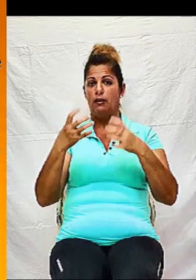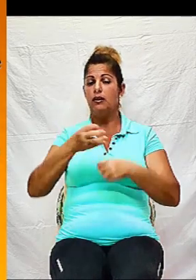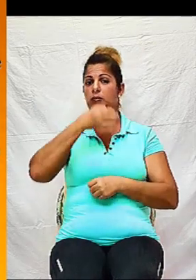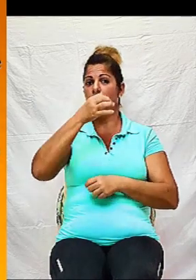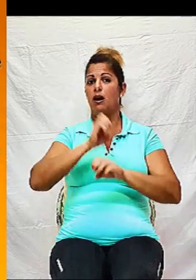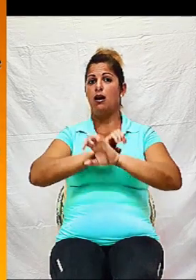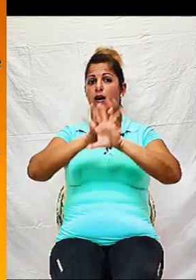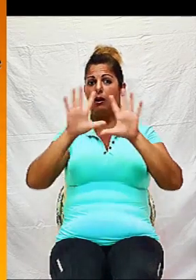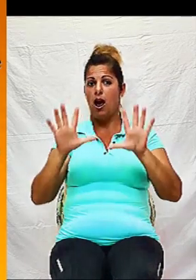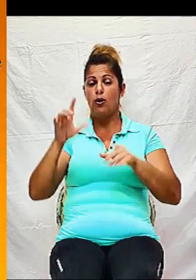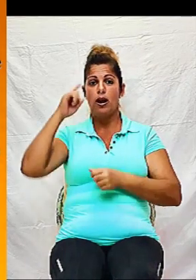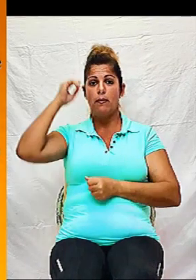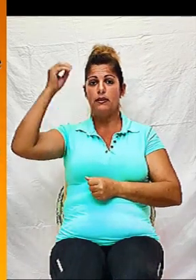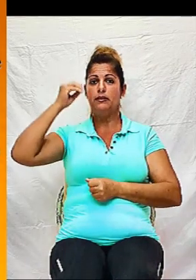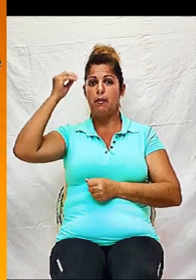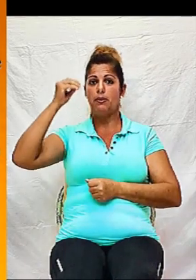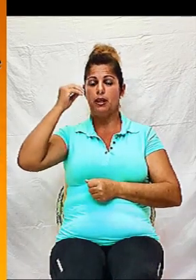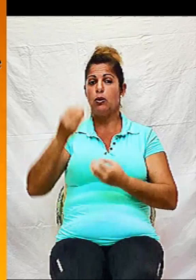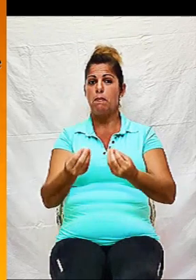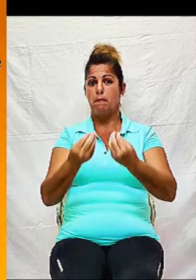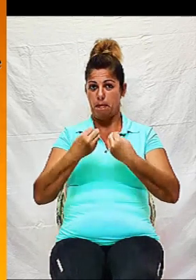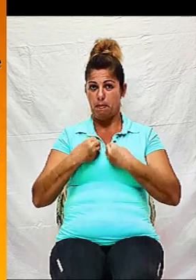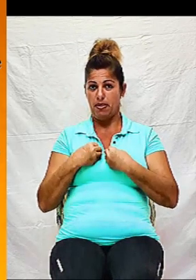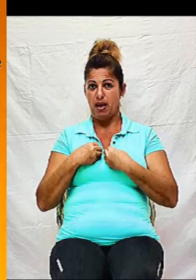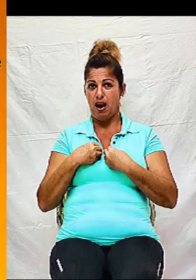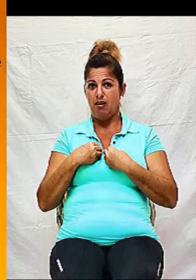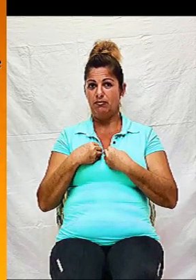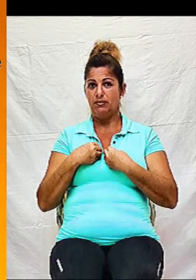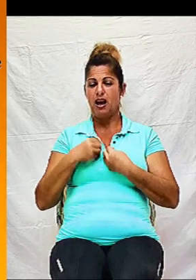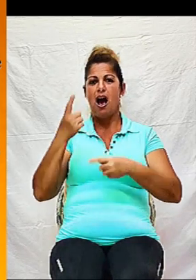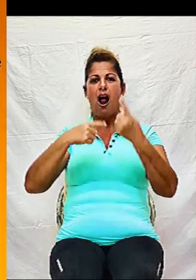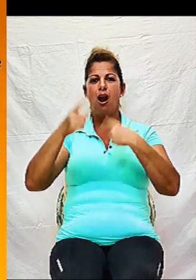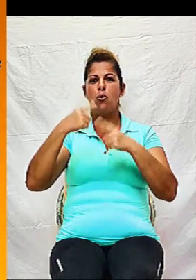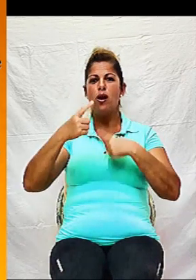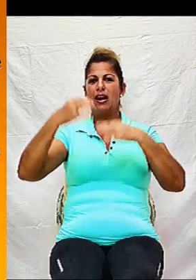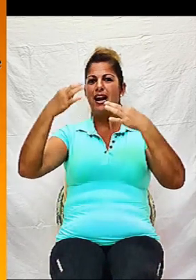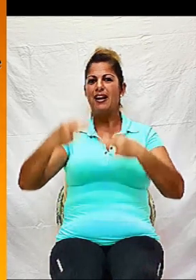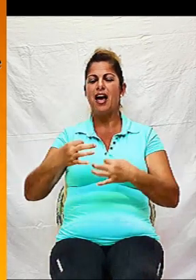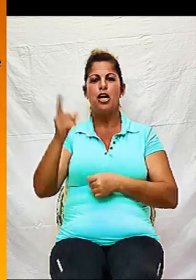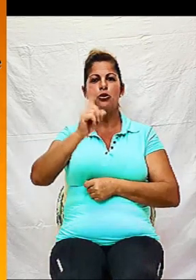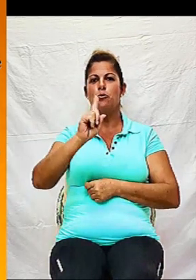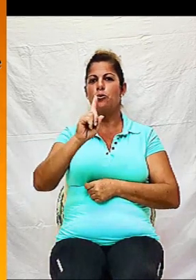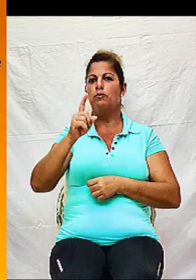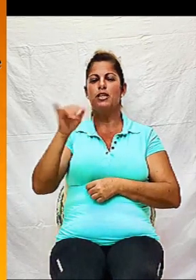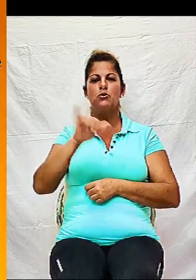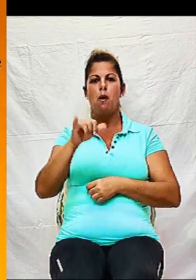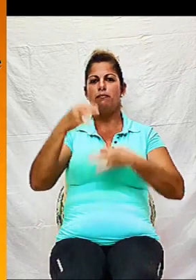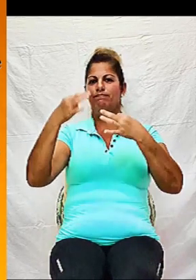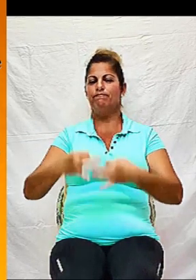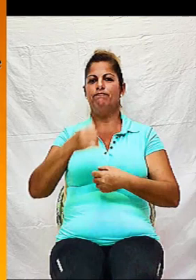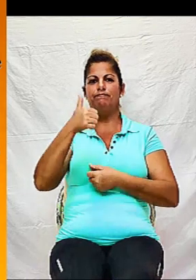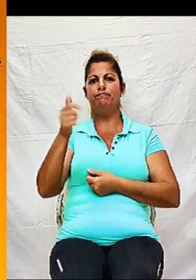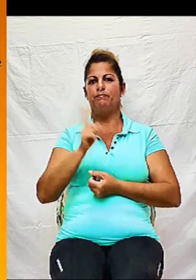Es importante aclarar que el pensamiento crea imágenes de la realidad que no coinciden con la